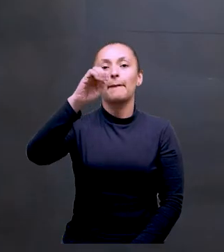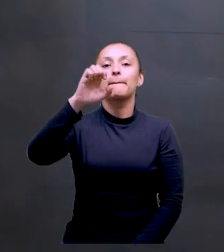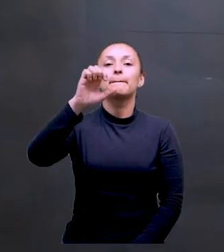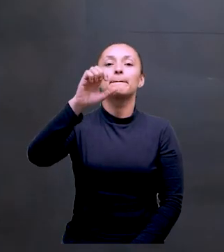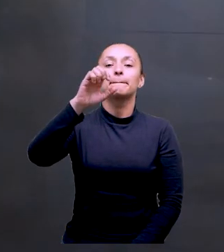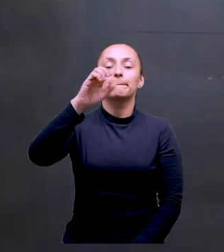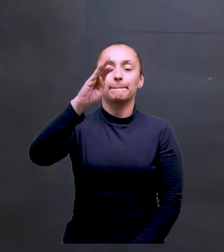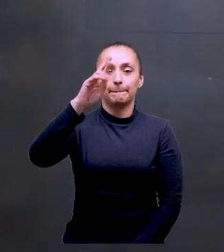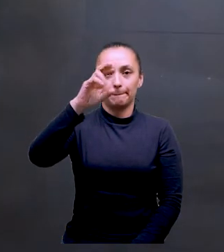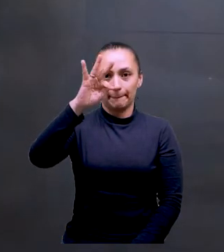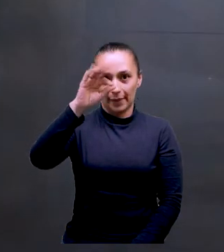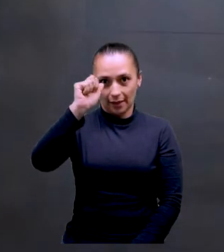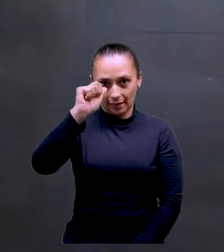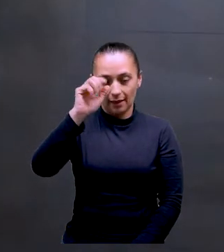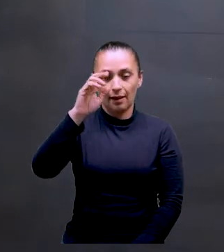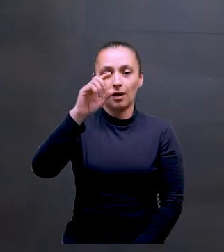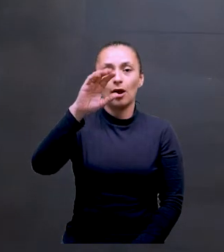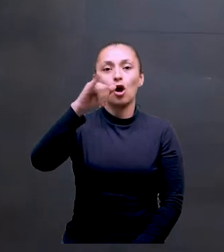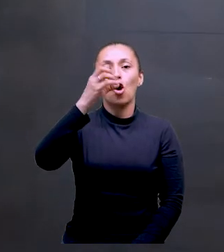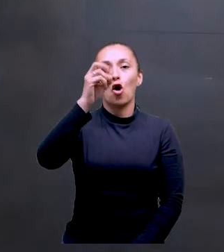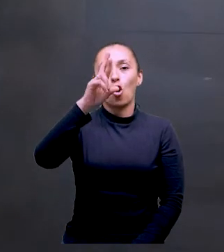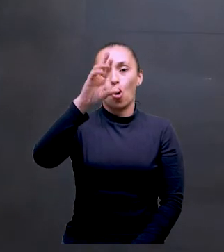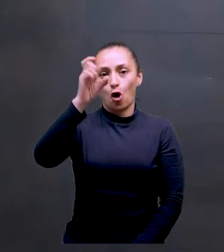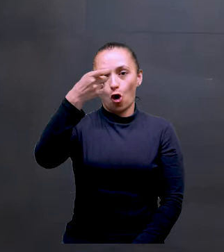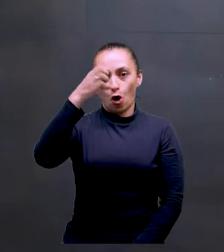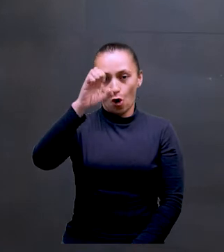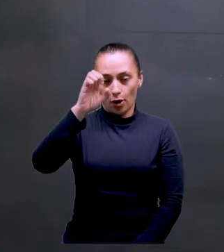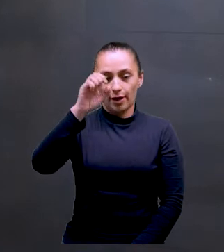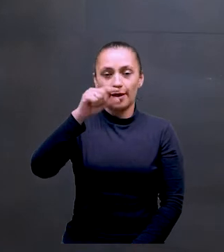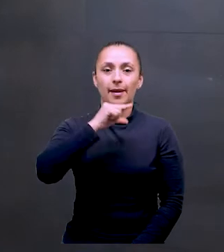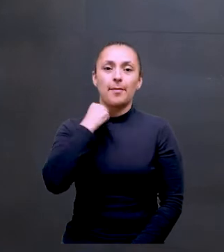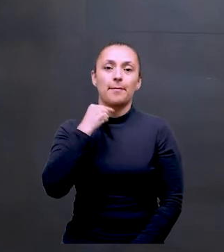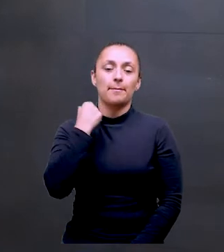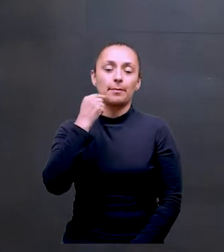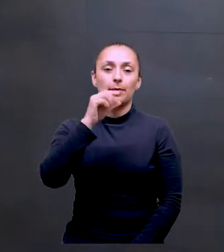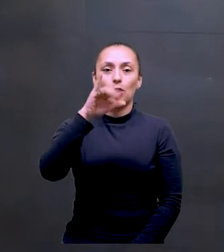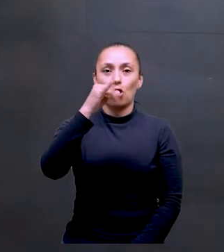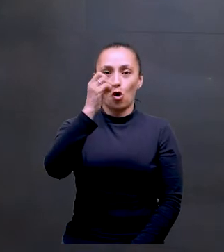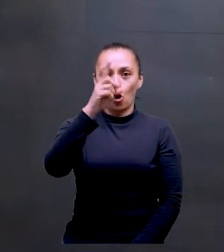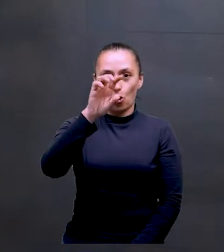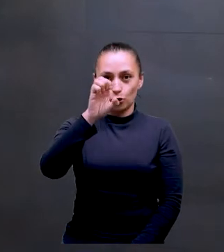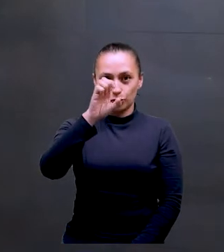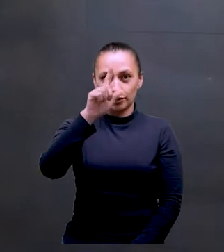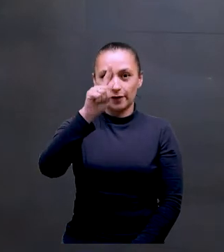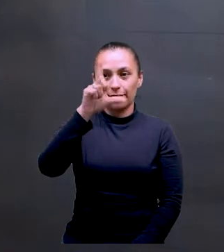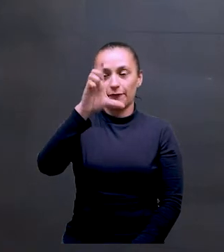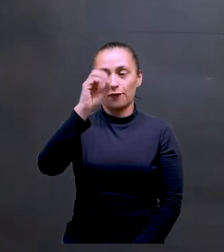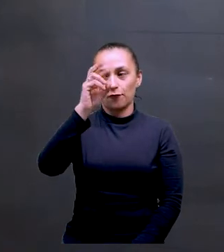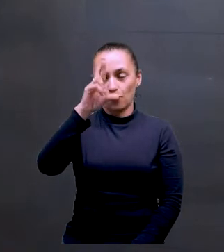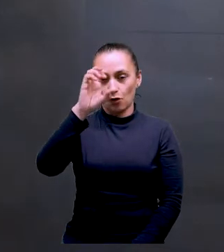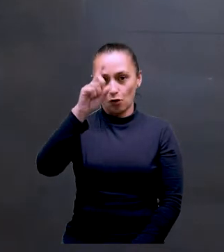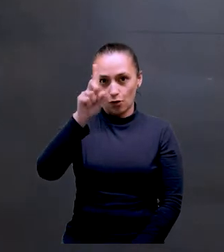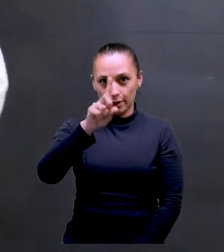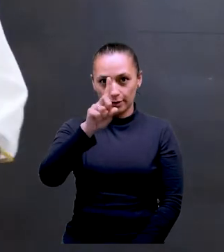berta mary tejada de sarria fray jorge axila fray josué flores